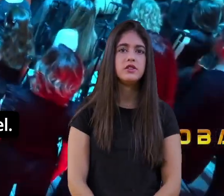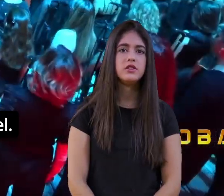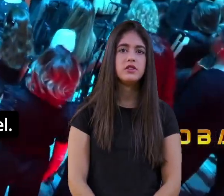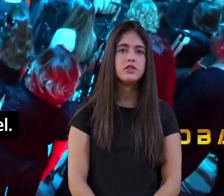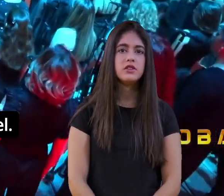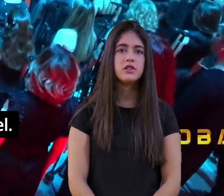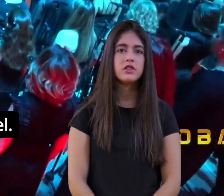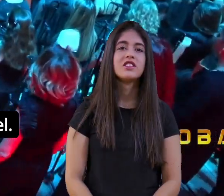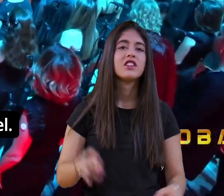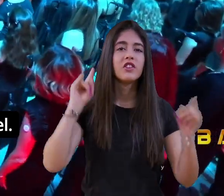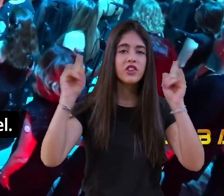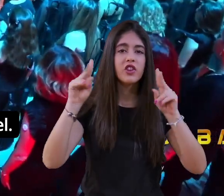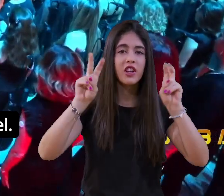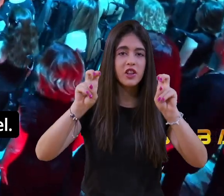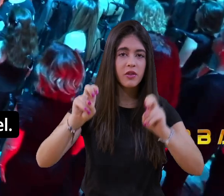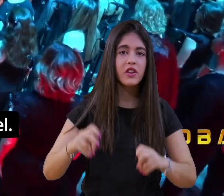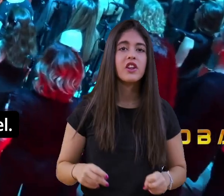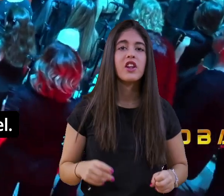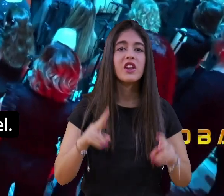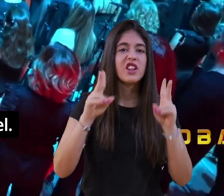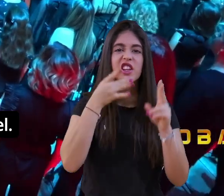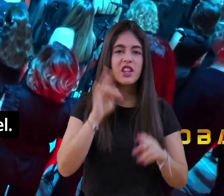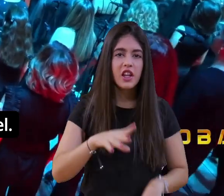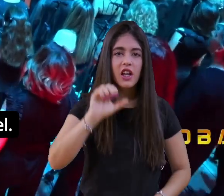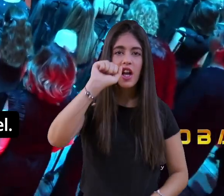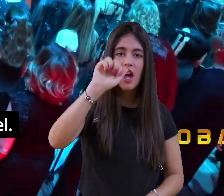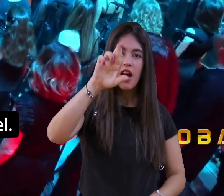nadie el rock, el pop, el show y el gospel.